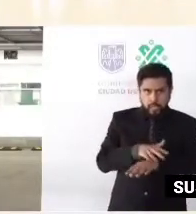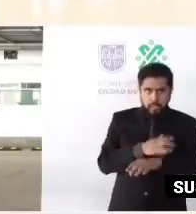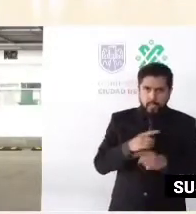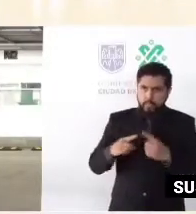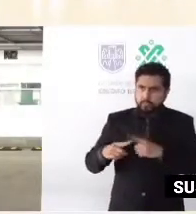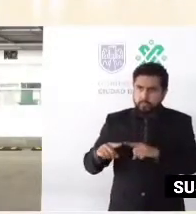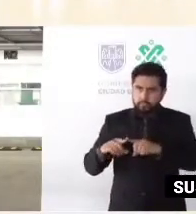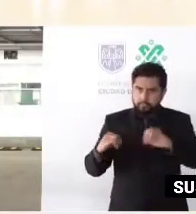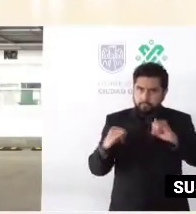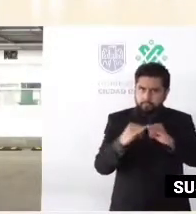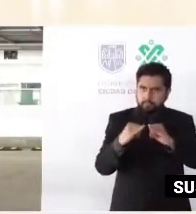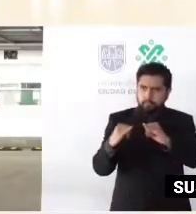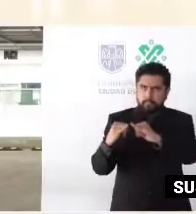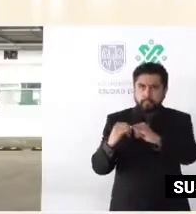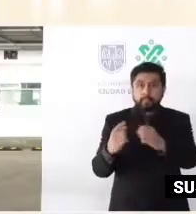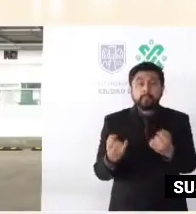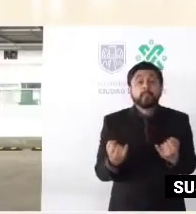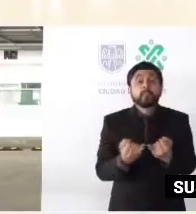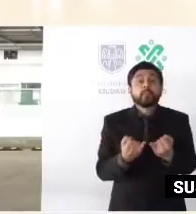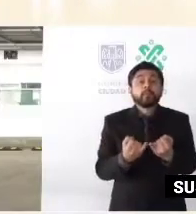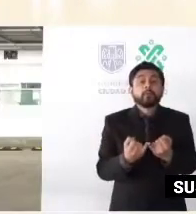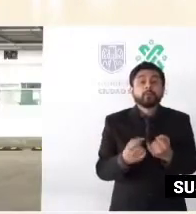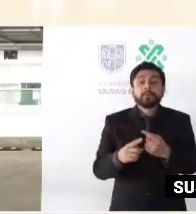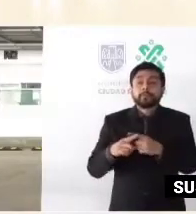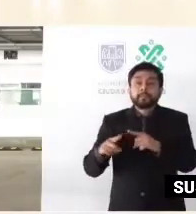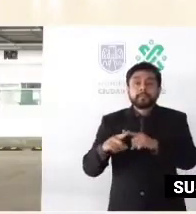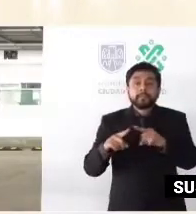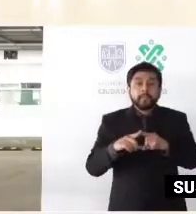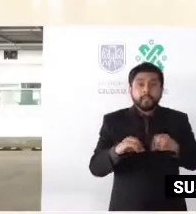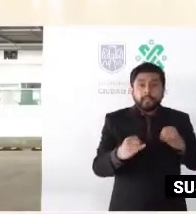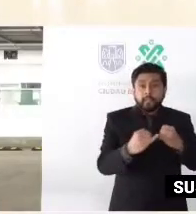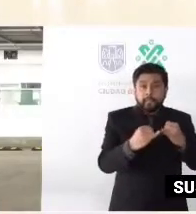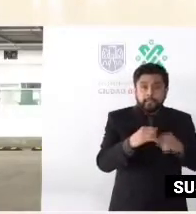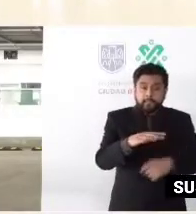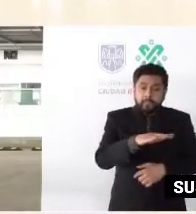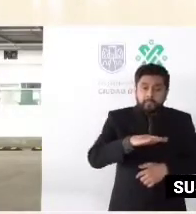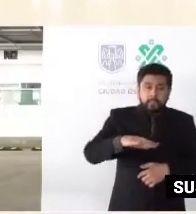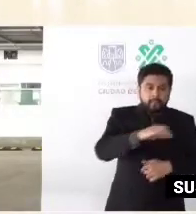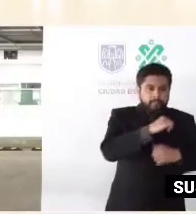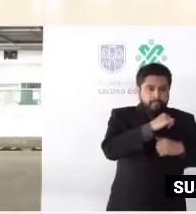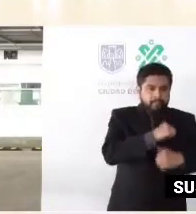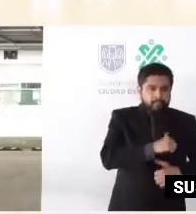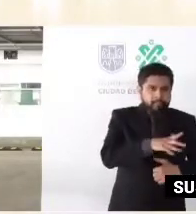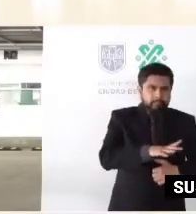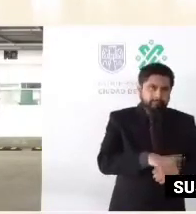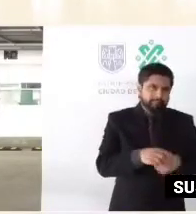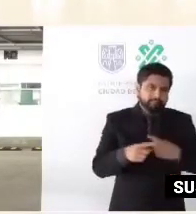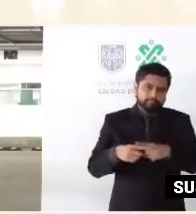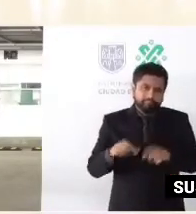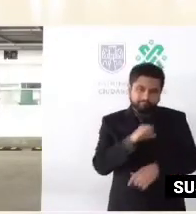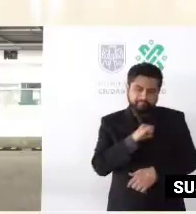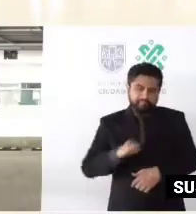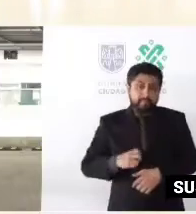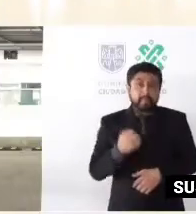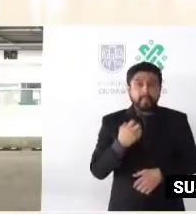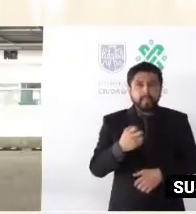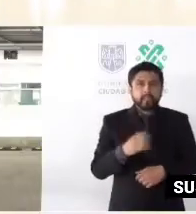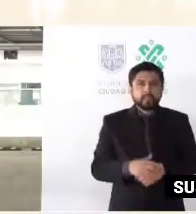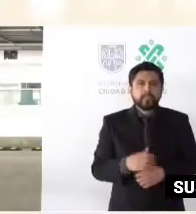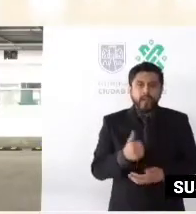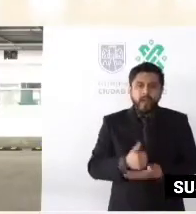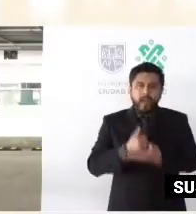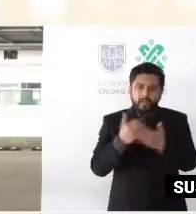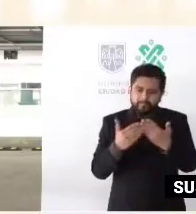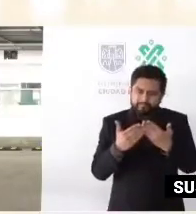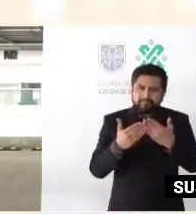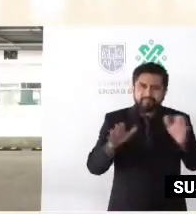la alcaldía, y también con las jurisdicciones aledañas. Entonces, esto nos abre la posibilidad de seguir